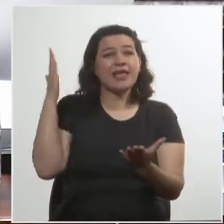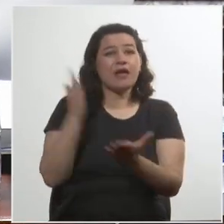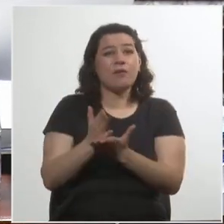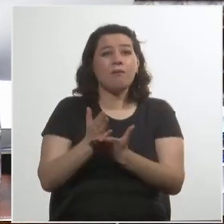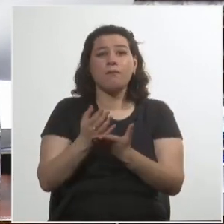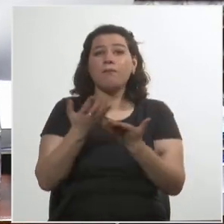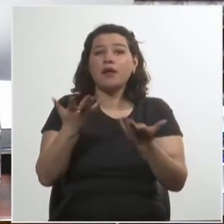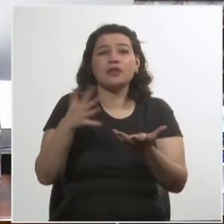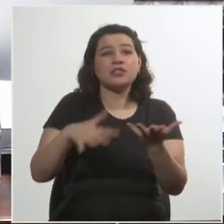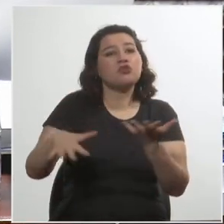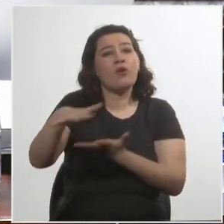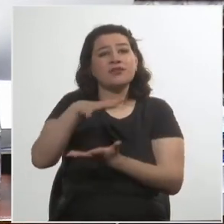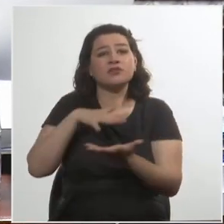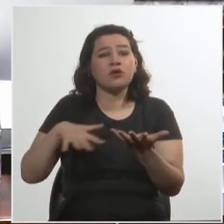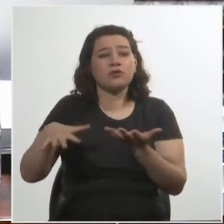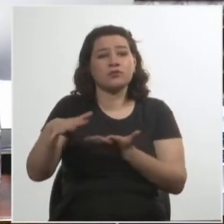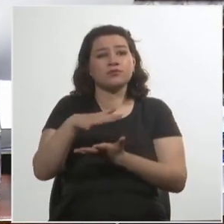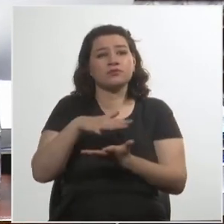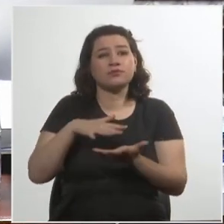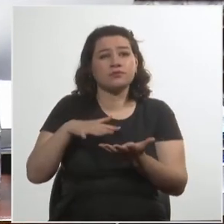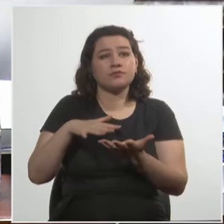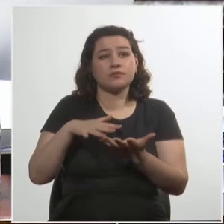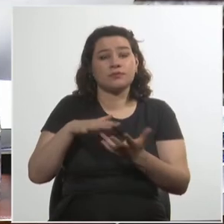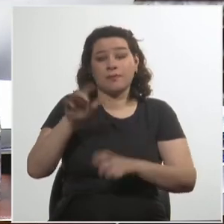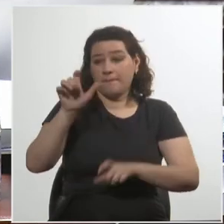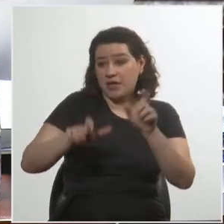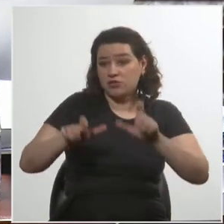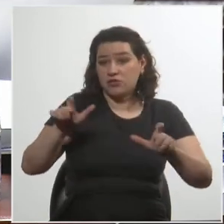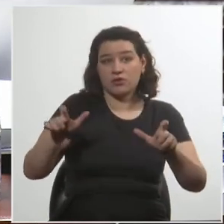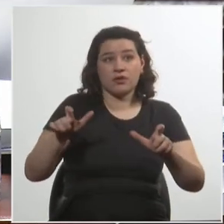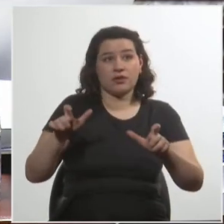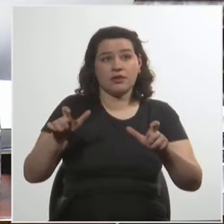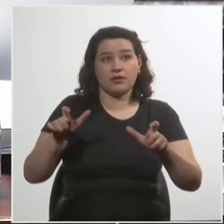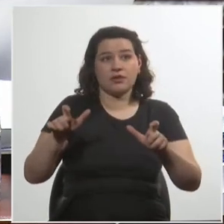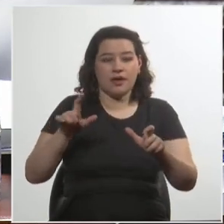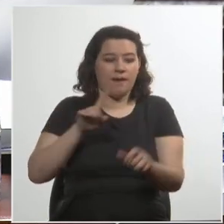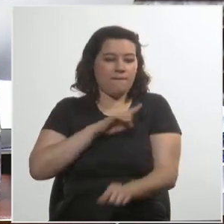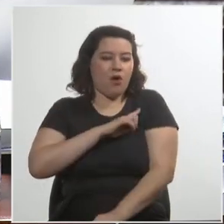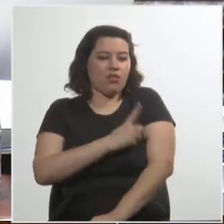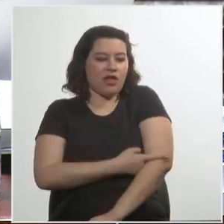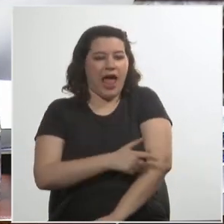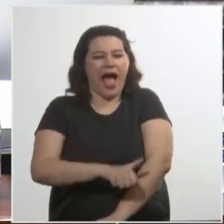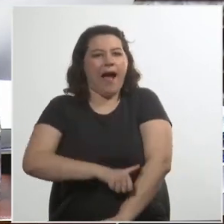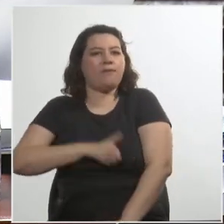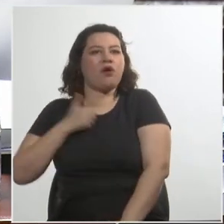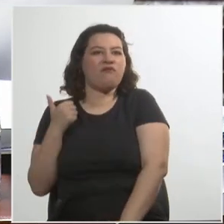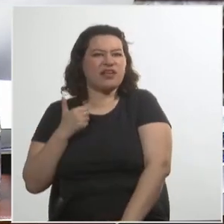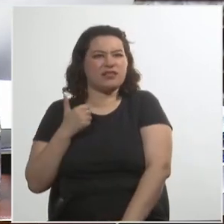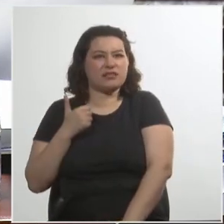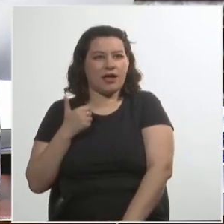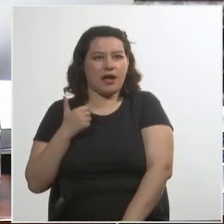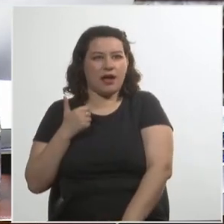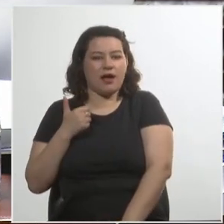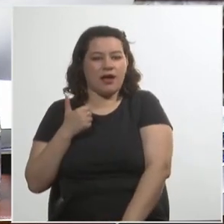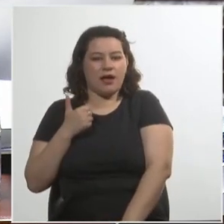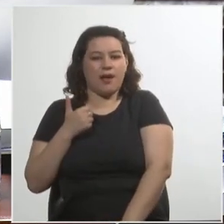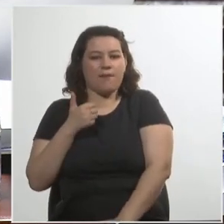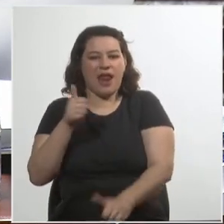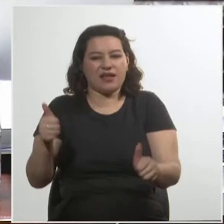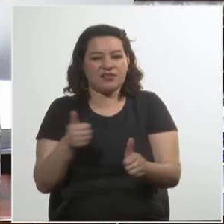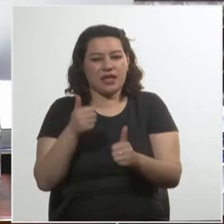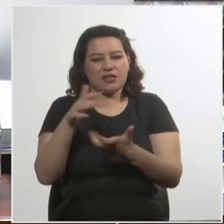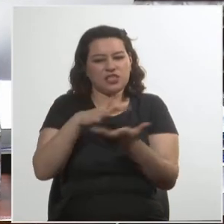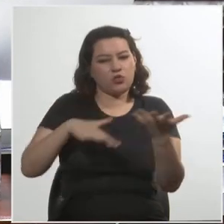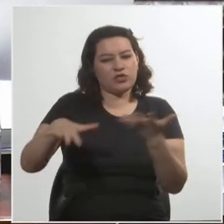estado porque es una situación en la que quien está detentando el poder se prevalece de este poder para cometer actos